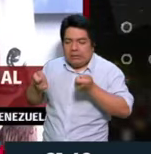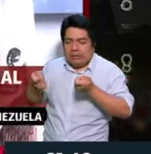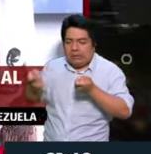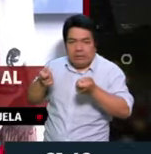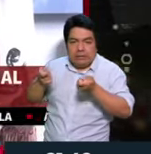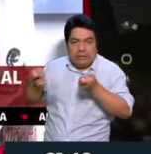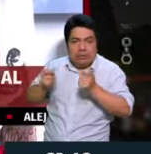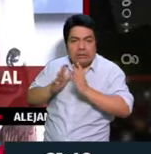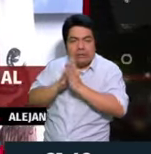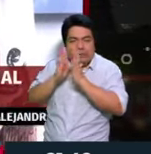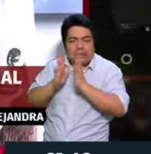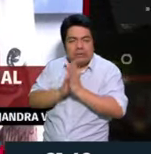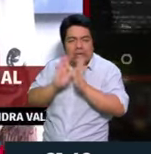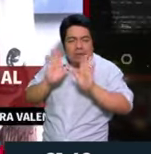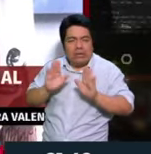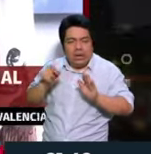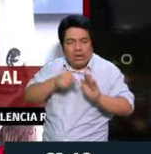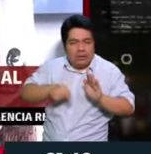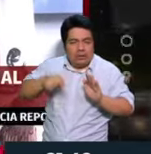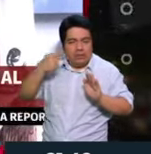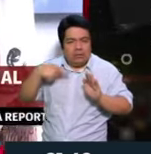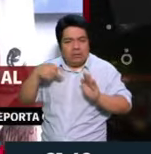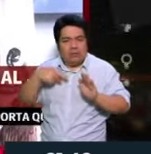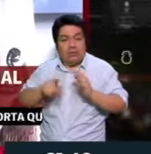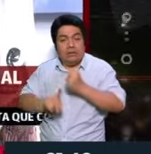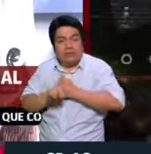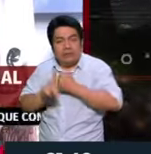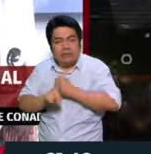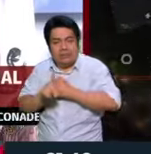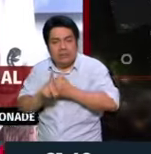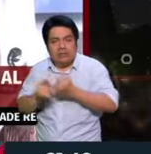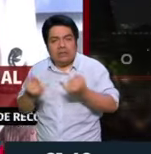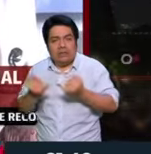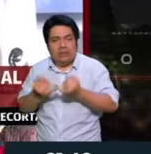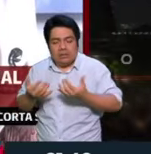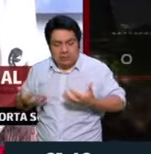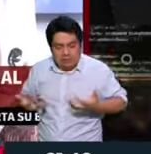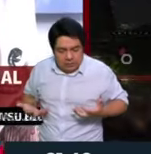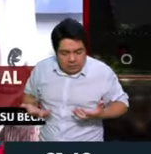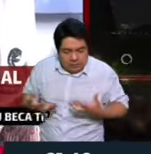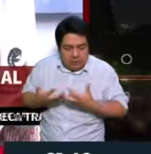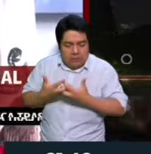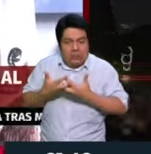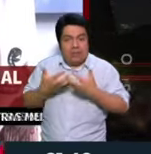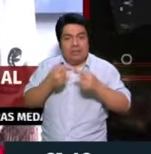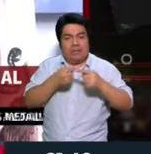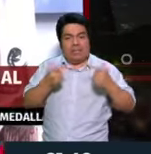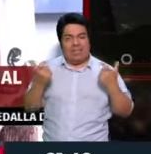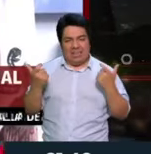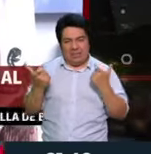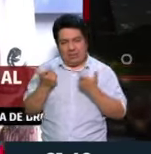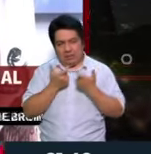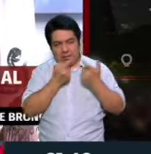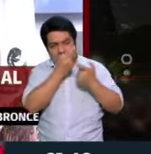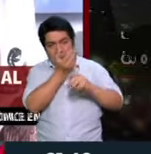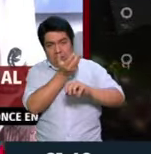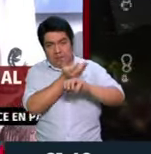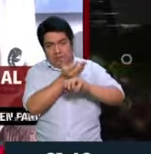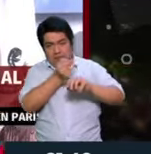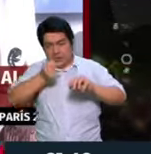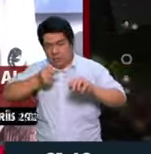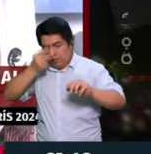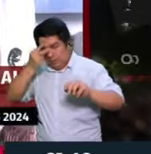la democracia de México y la integración de las economías de Estados